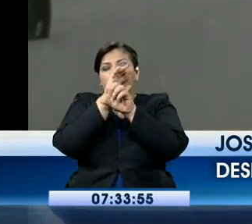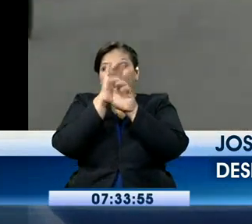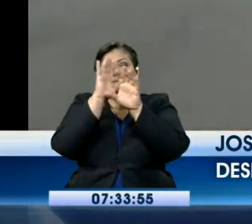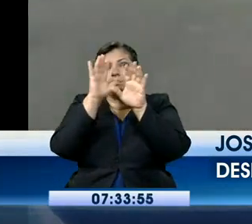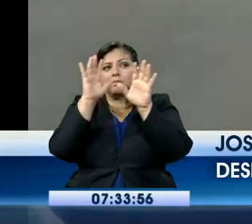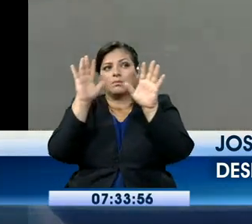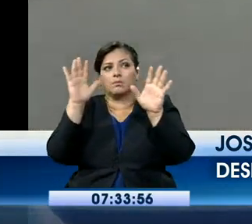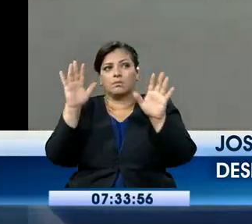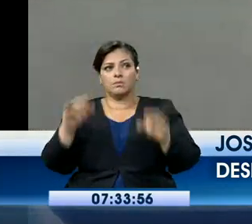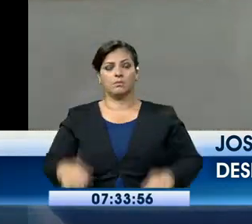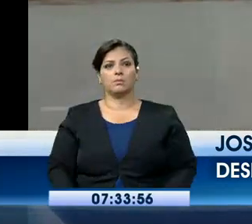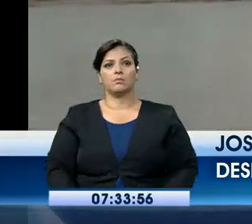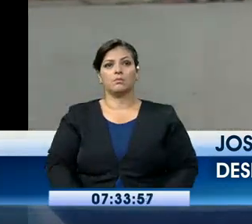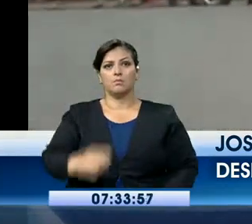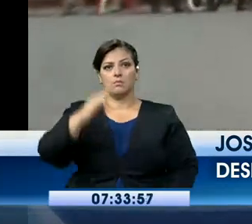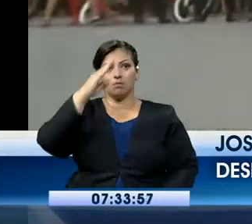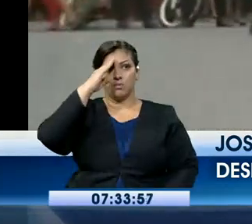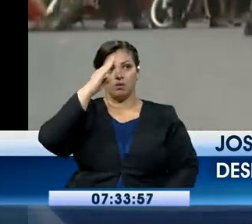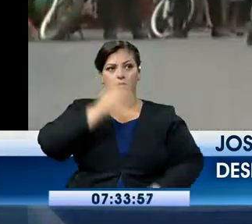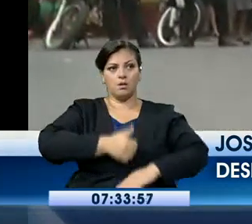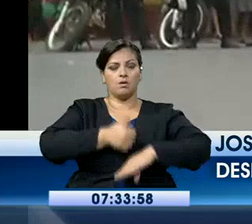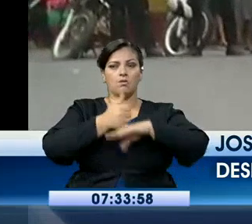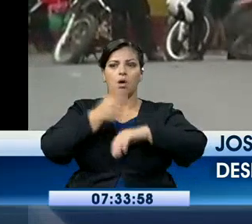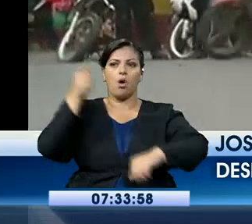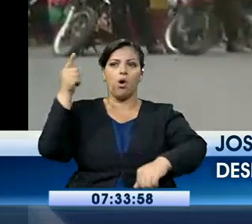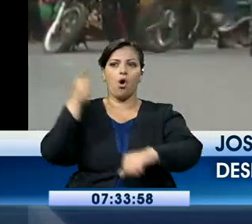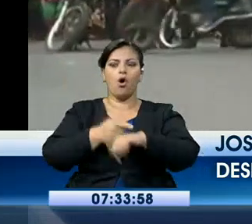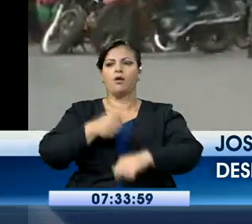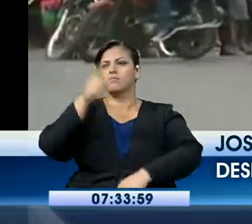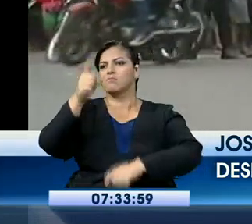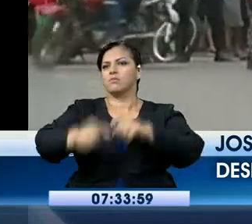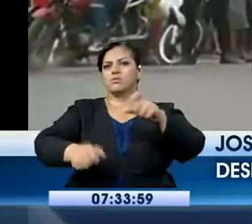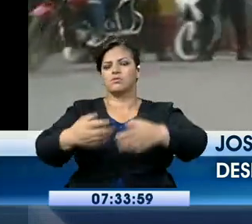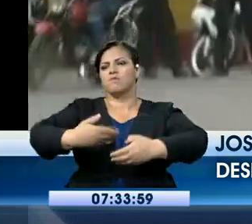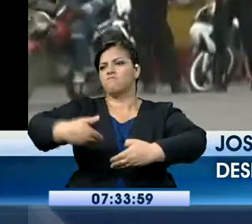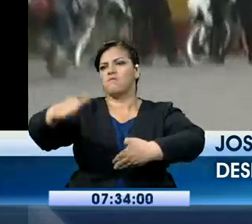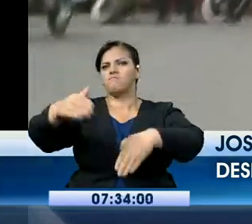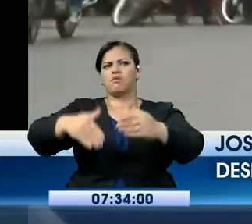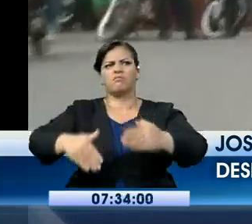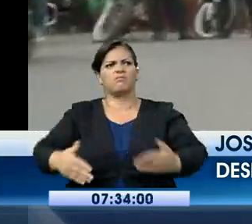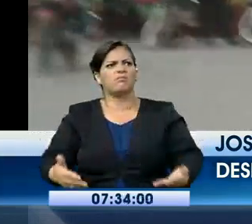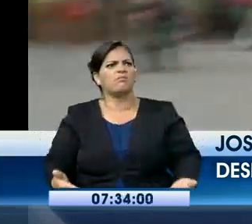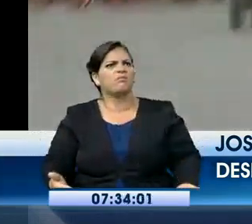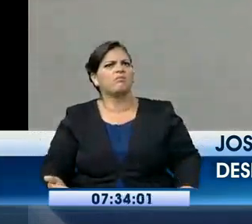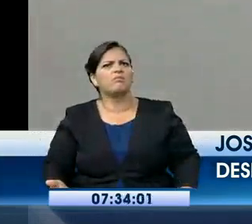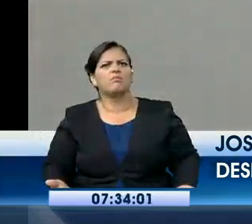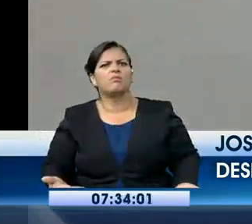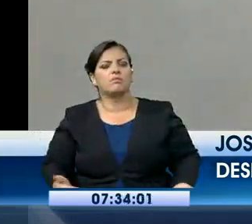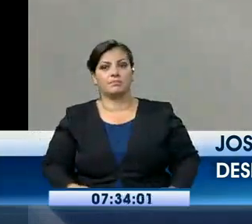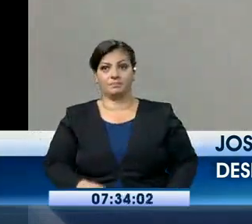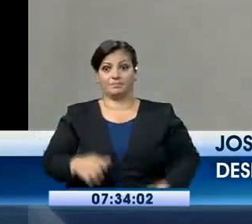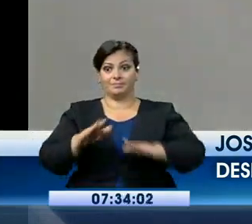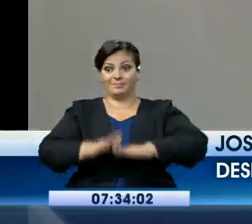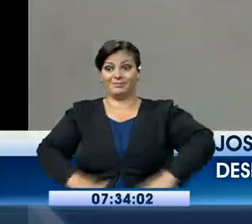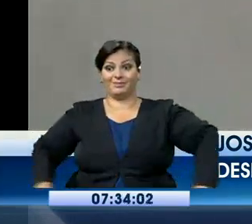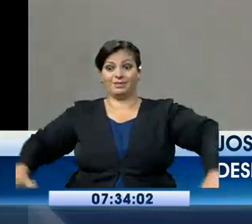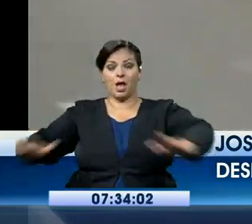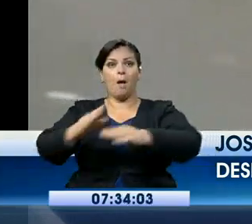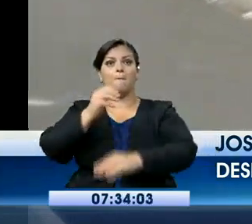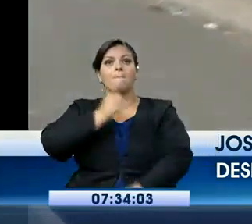un asentamiento humano que se detectó en el interior de unos terrenos